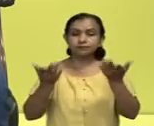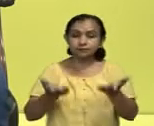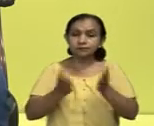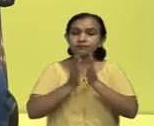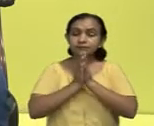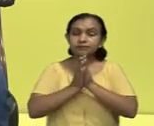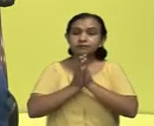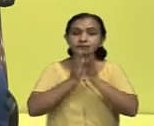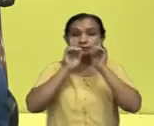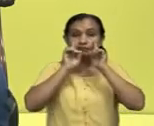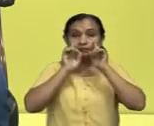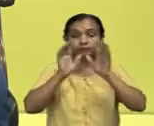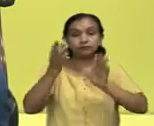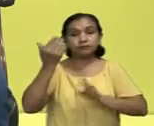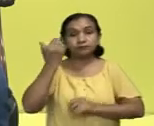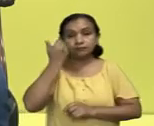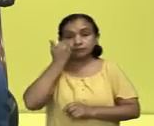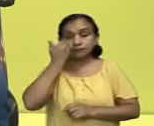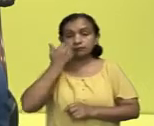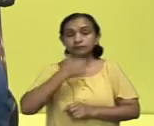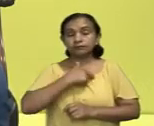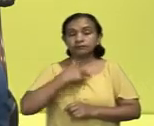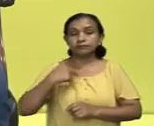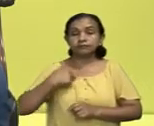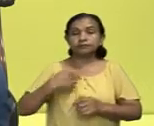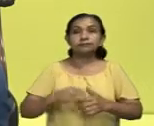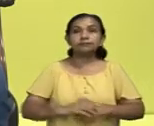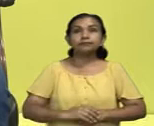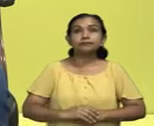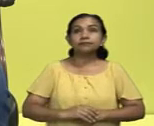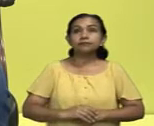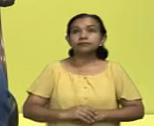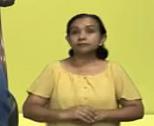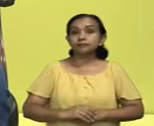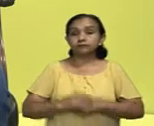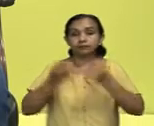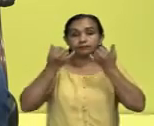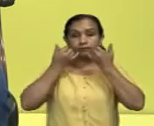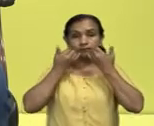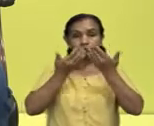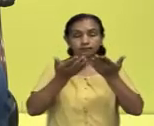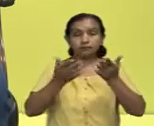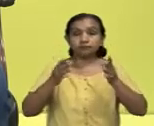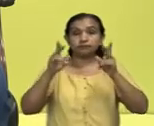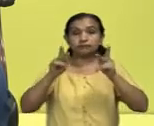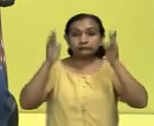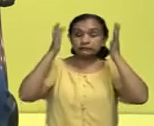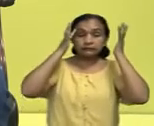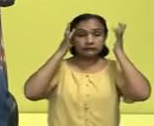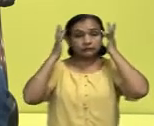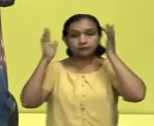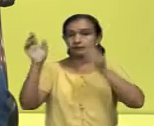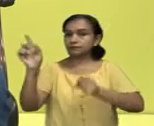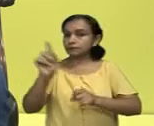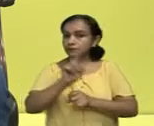de la enfermedad y al corriente de lo que está ocurriendo. Esta no es una información de alarmar, sino más bien